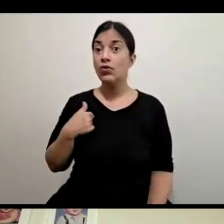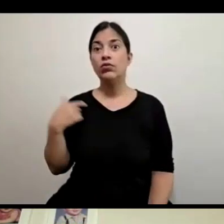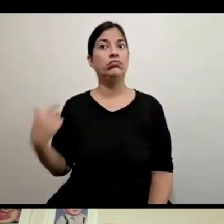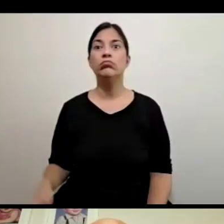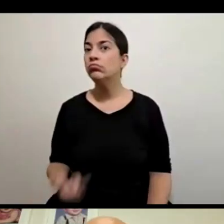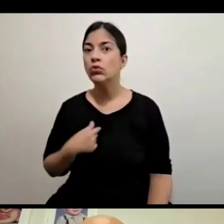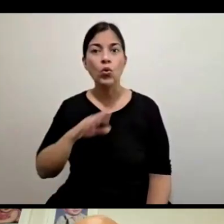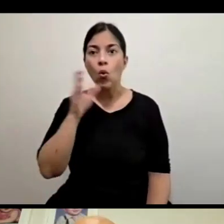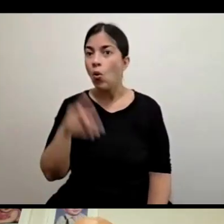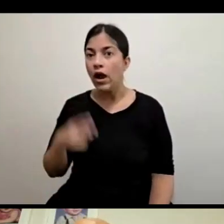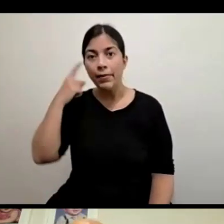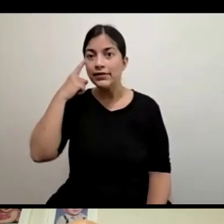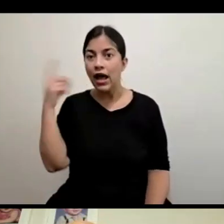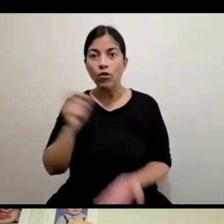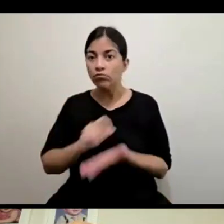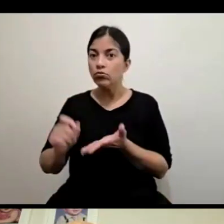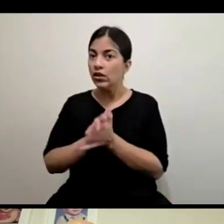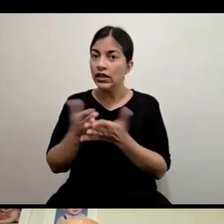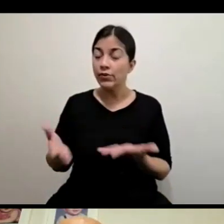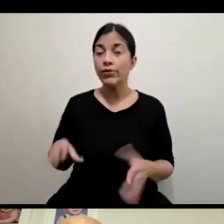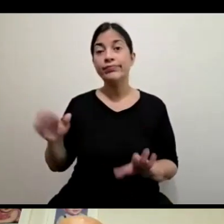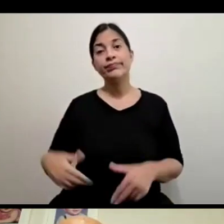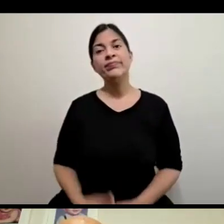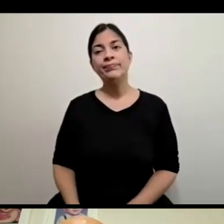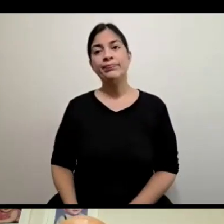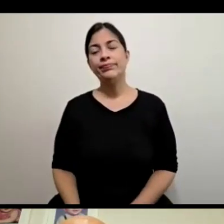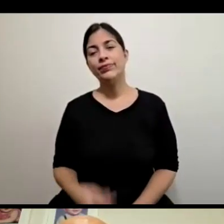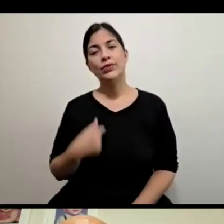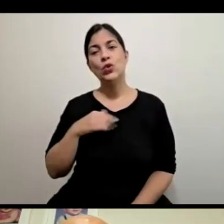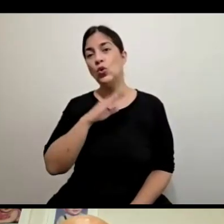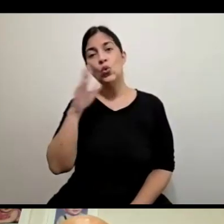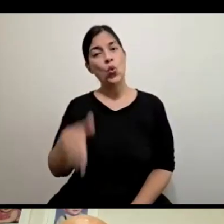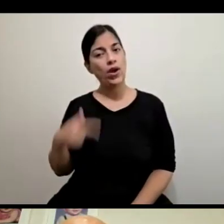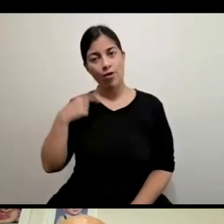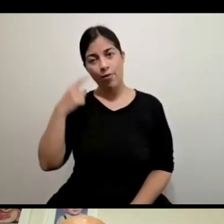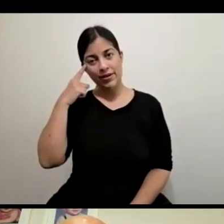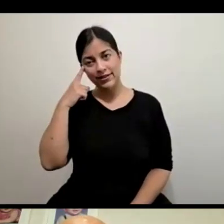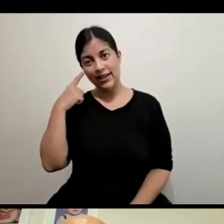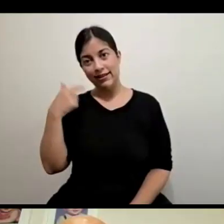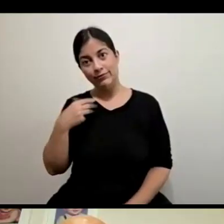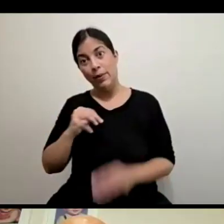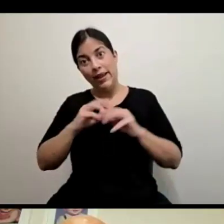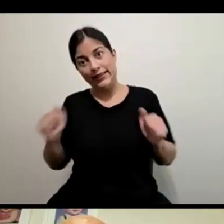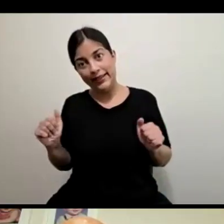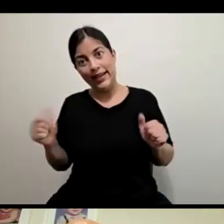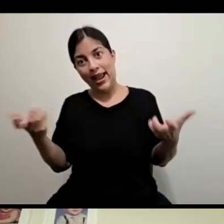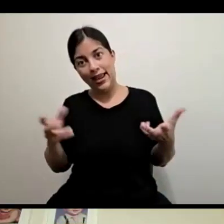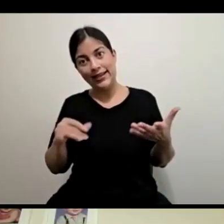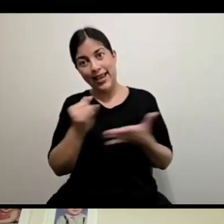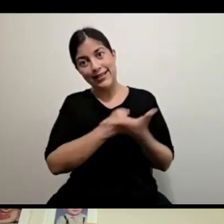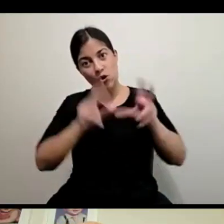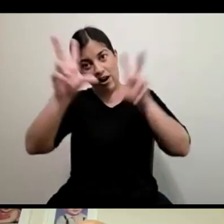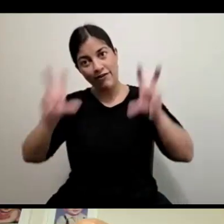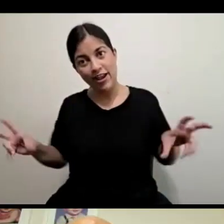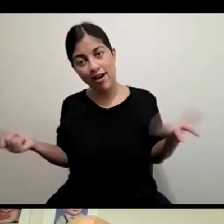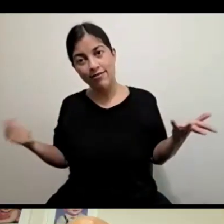vida yo pensaba hacer un libro. Es más, nunca en mi vida yo pensaba hacer una maestría en escenografía, menos que eso. A mí me